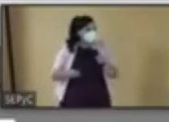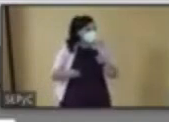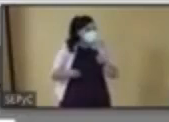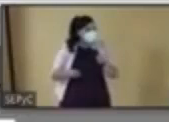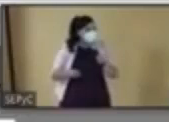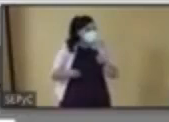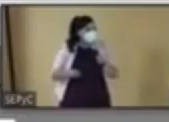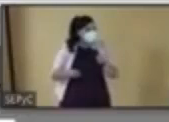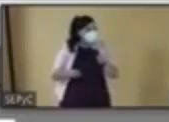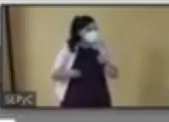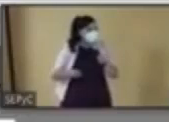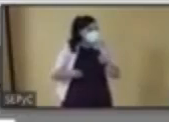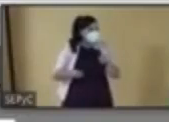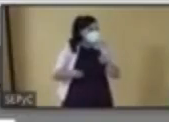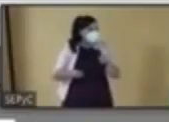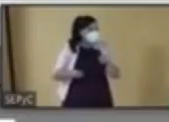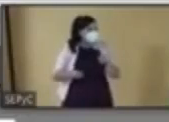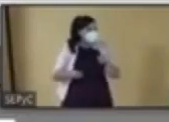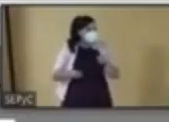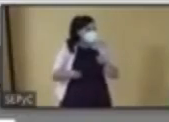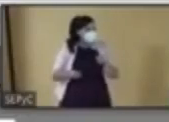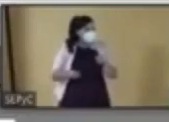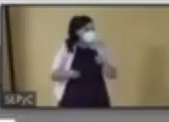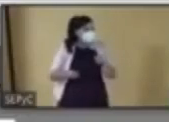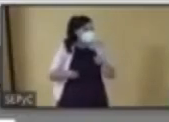Valor adquisición del vehículo.